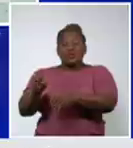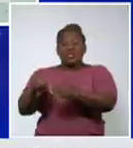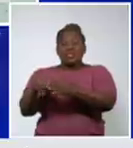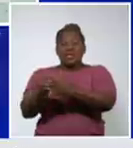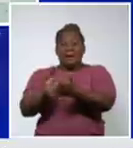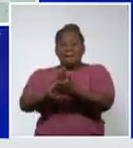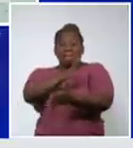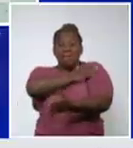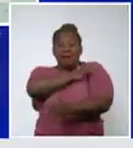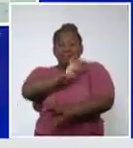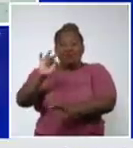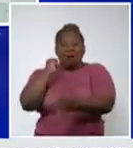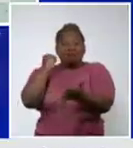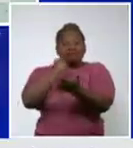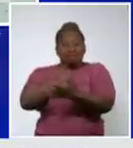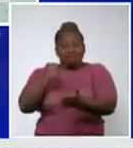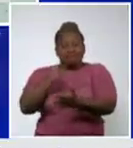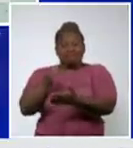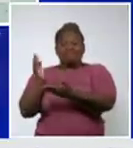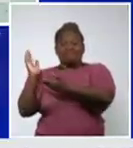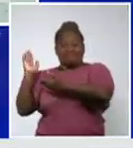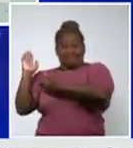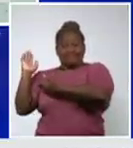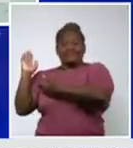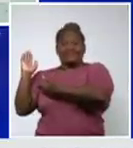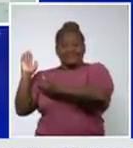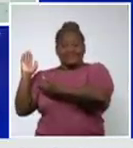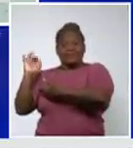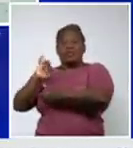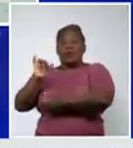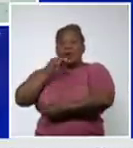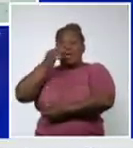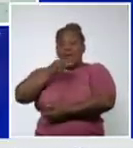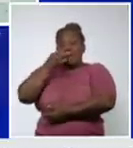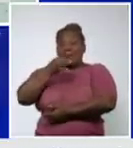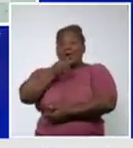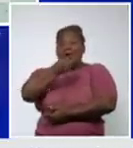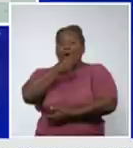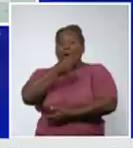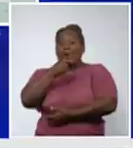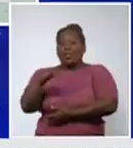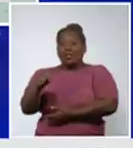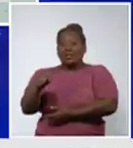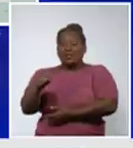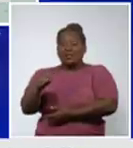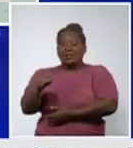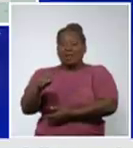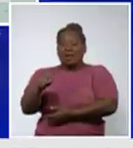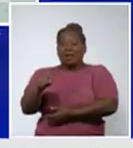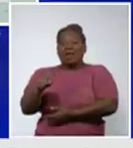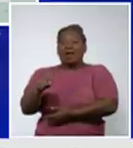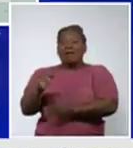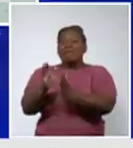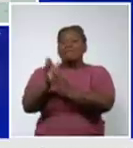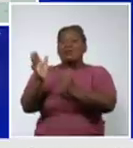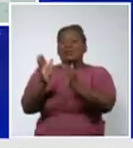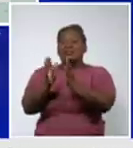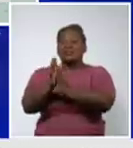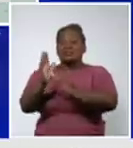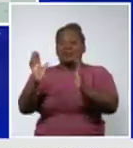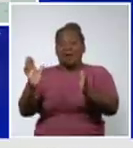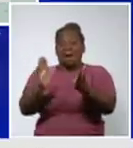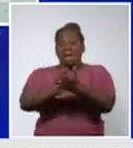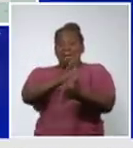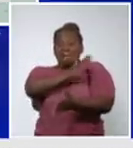marzo. Como también dijo Pepe Mejías al inicio de la conferencia, un mes que vamos con muchos